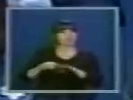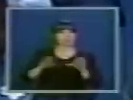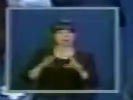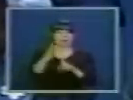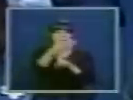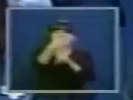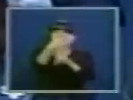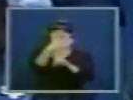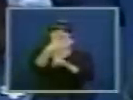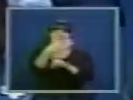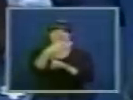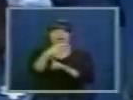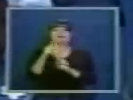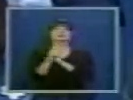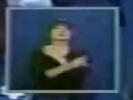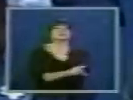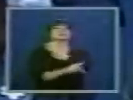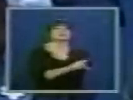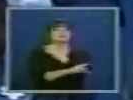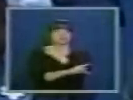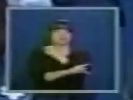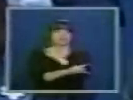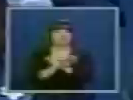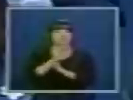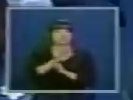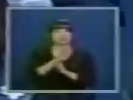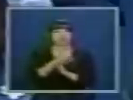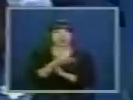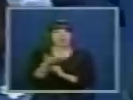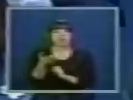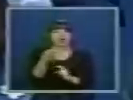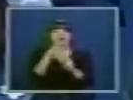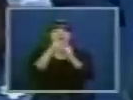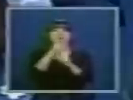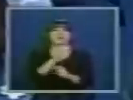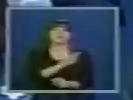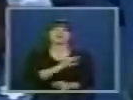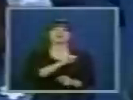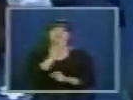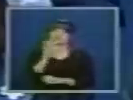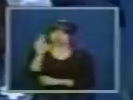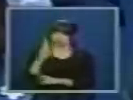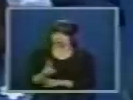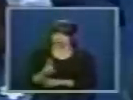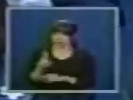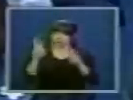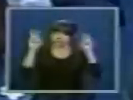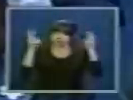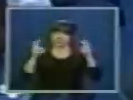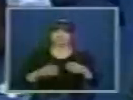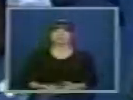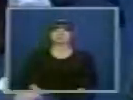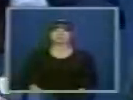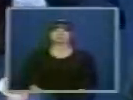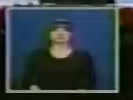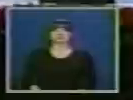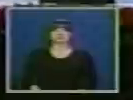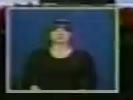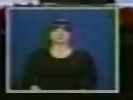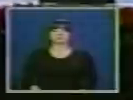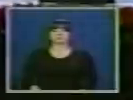bandera es la nación y su objeto el bienestar de Costa Rica. Cierro la cita.